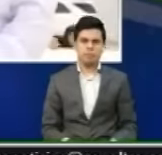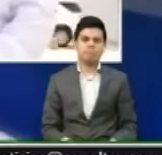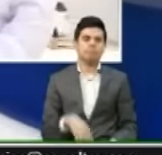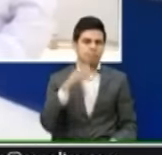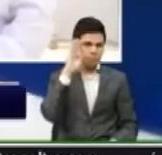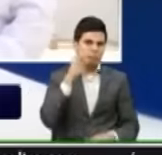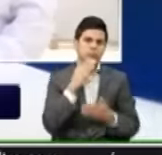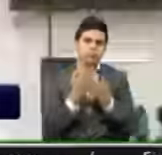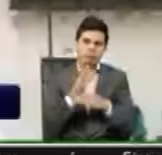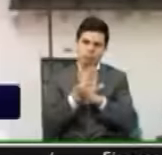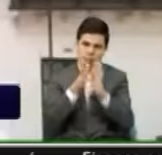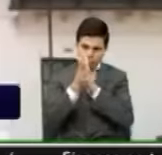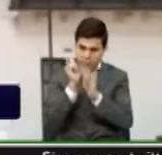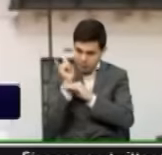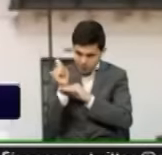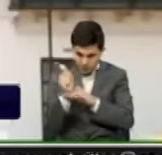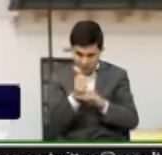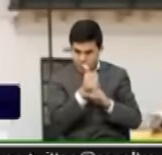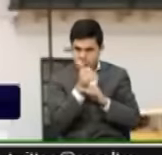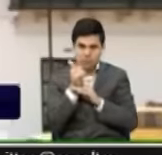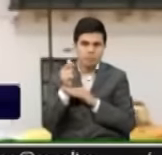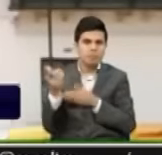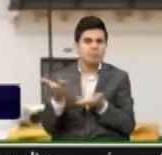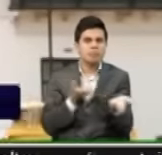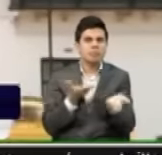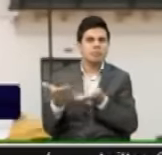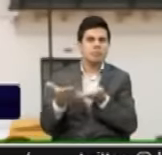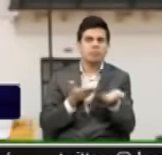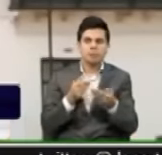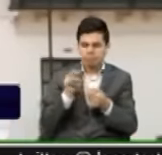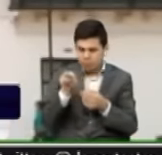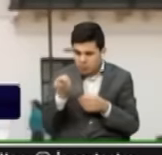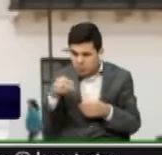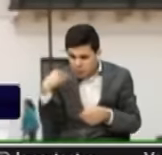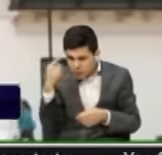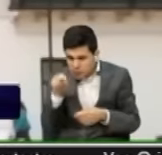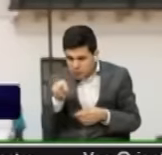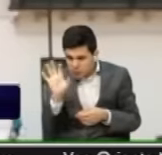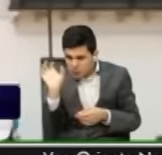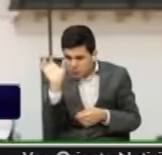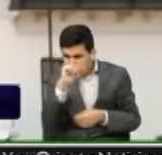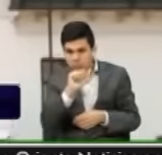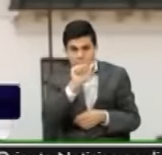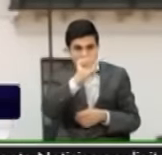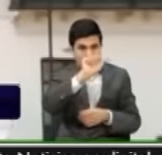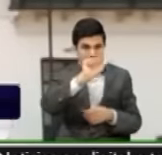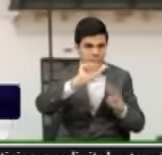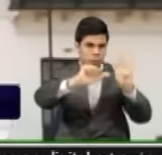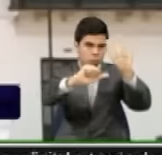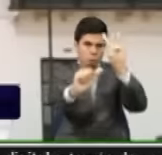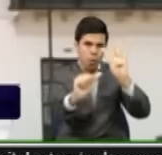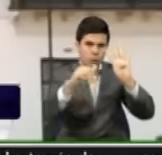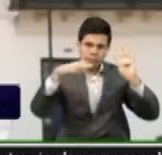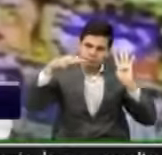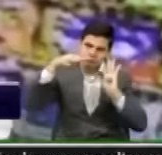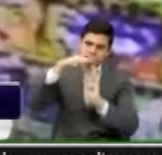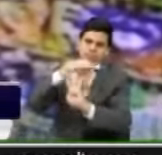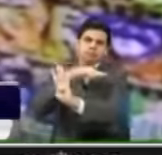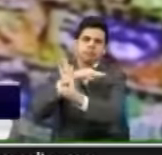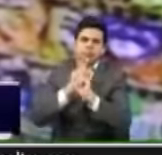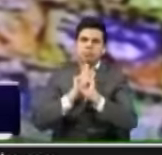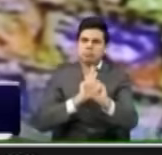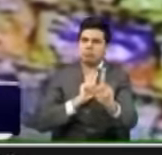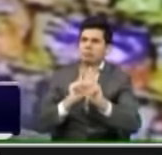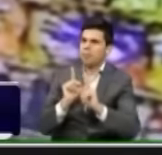Buenas tardes. Las cámaras de seguridad del supermercado logró captar cómo cuatro mujeres que integran al parecer